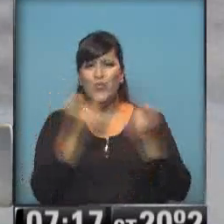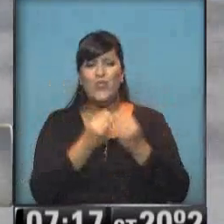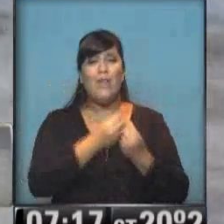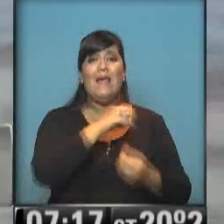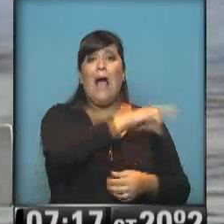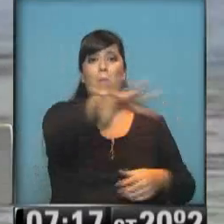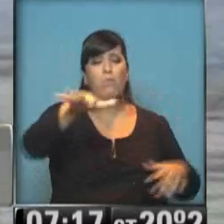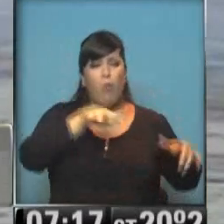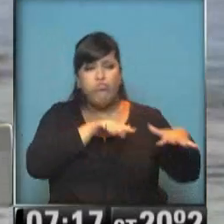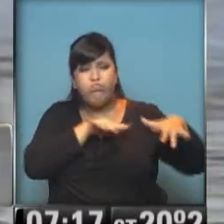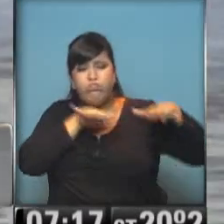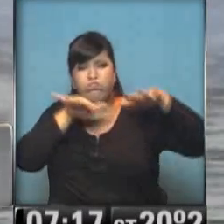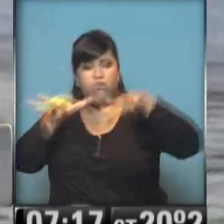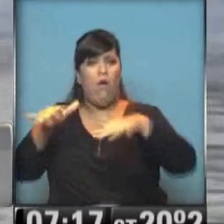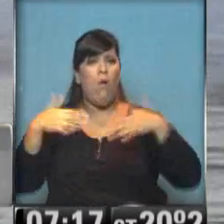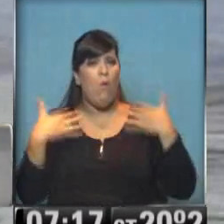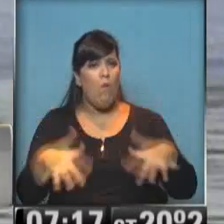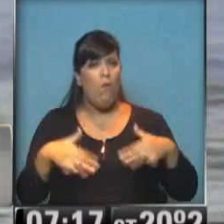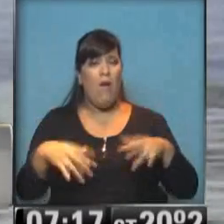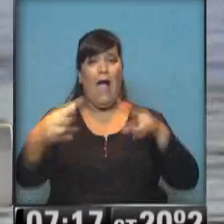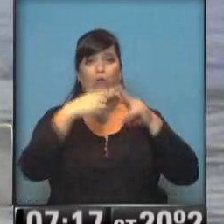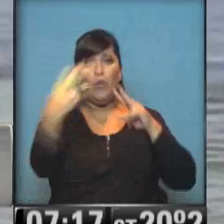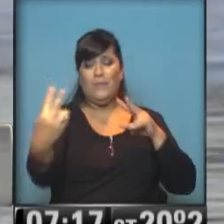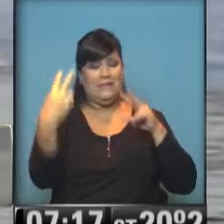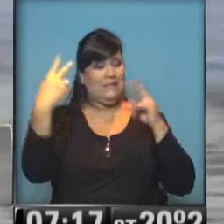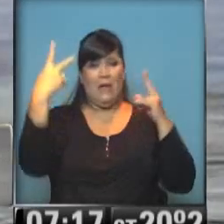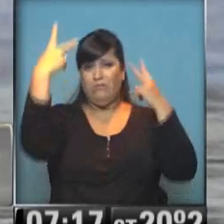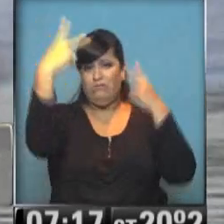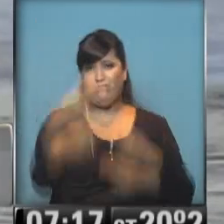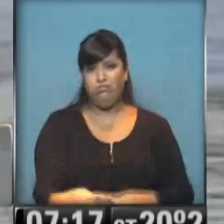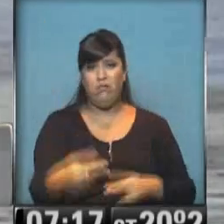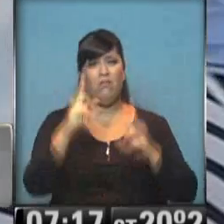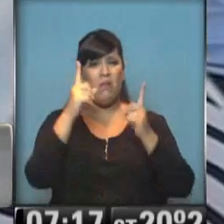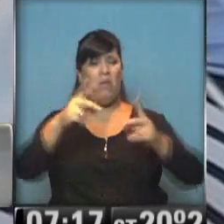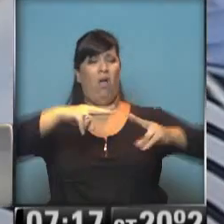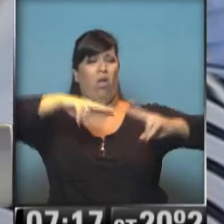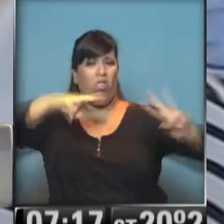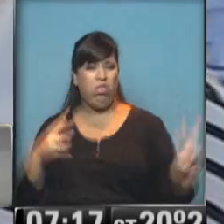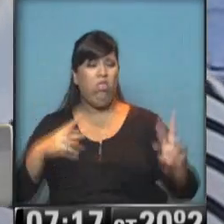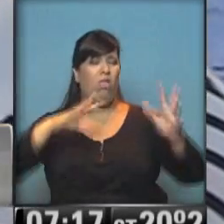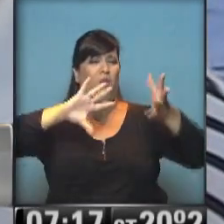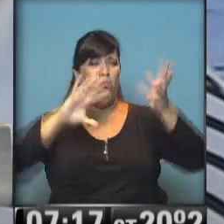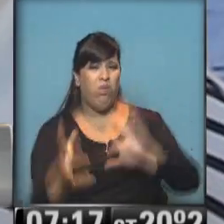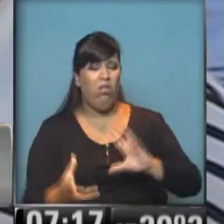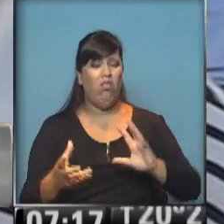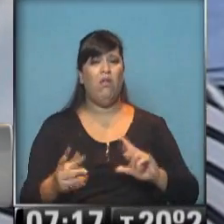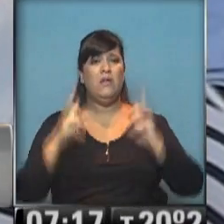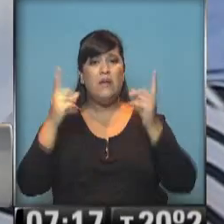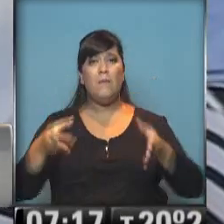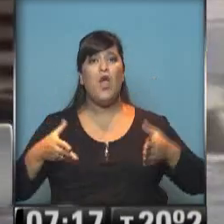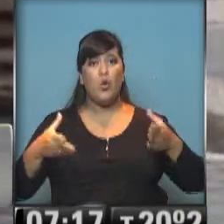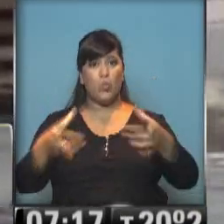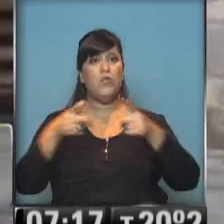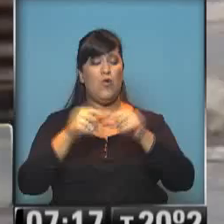campo, que la está parando la autopista y la está desparramando en toda aquella zona, y hasta Ruta 9 en parte